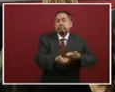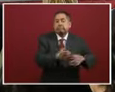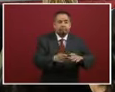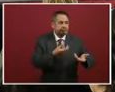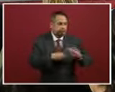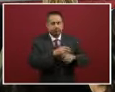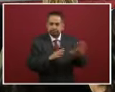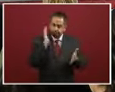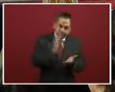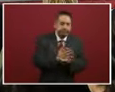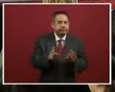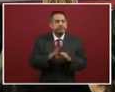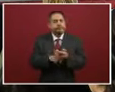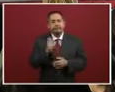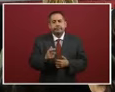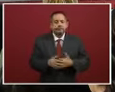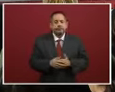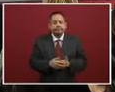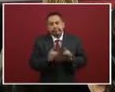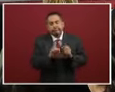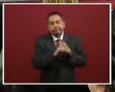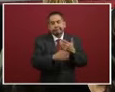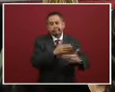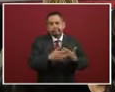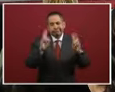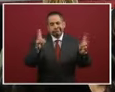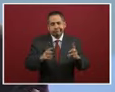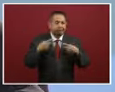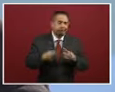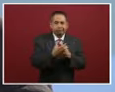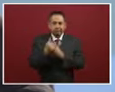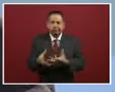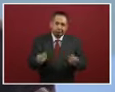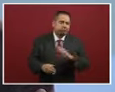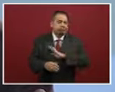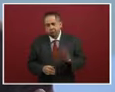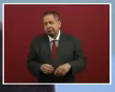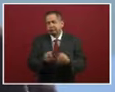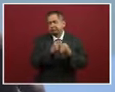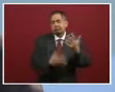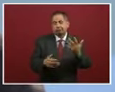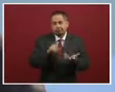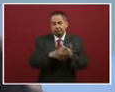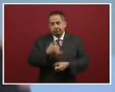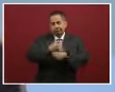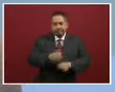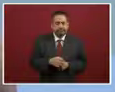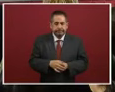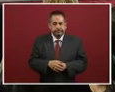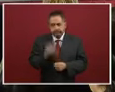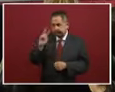ciclo de violencia que ya hemos visto las consecuencias con este tema de los desaparecidos, los muertos y con las circunstancias de inseguridad que están viviendo.